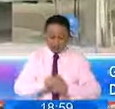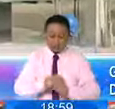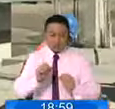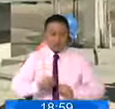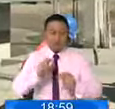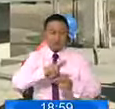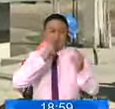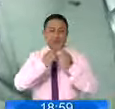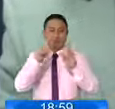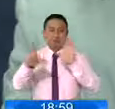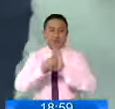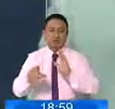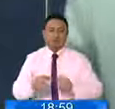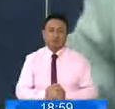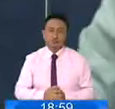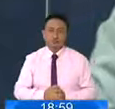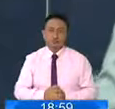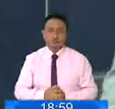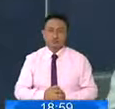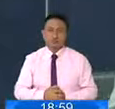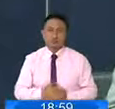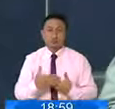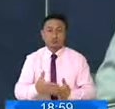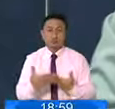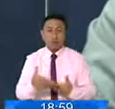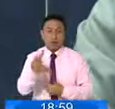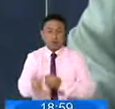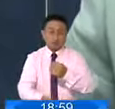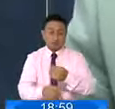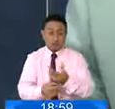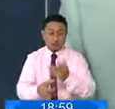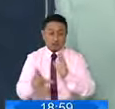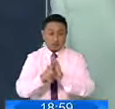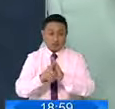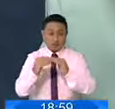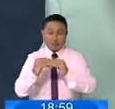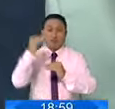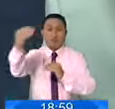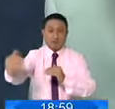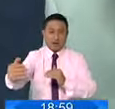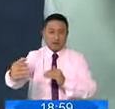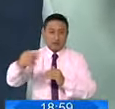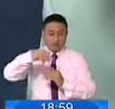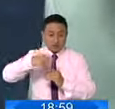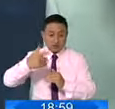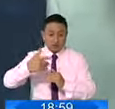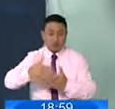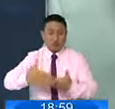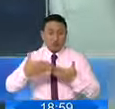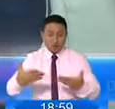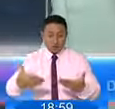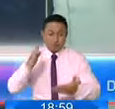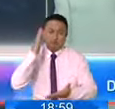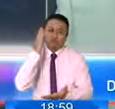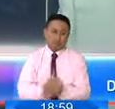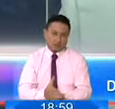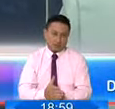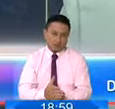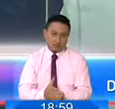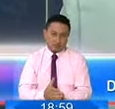reformas legales. Las obras complementarias sobrepasaron lo que dice la ley y obviamente eso hace que la obra se paralice. Y al